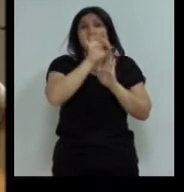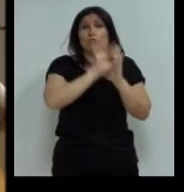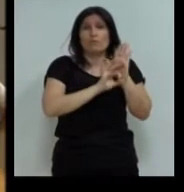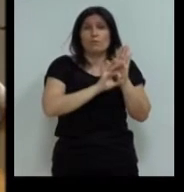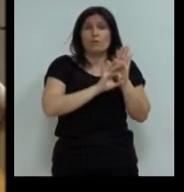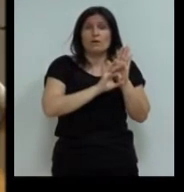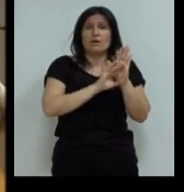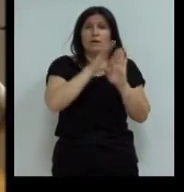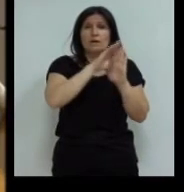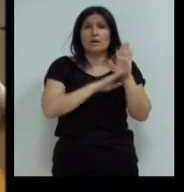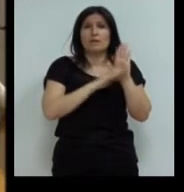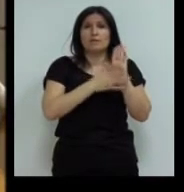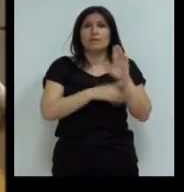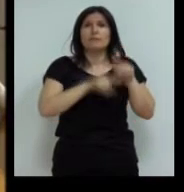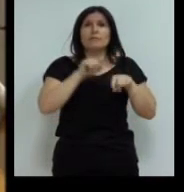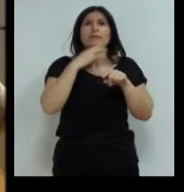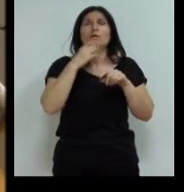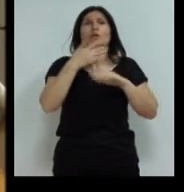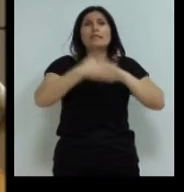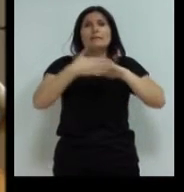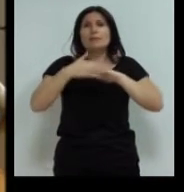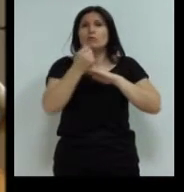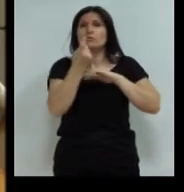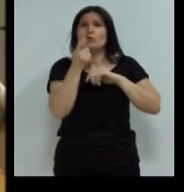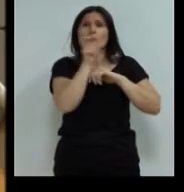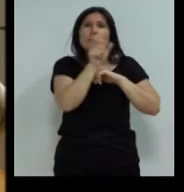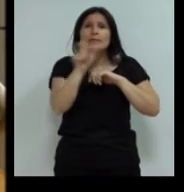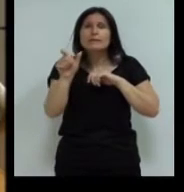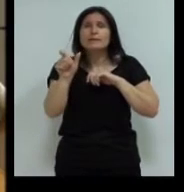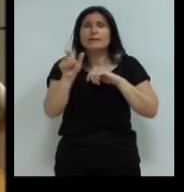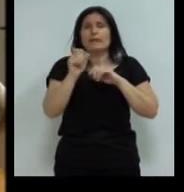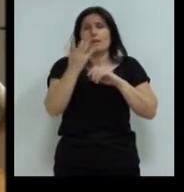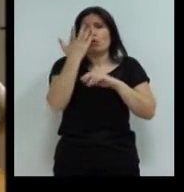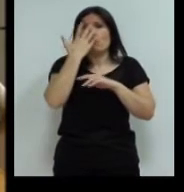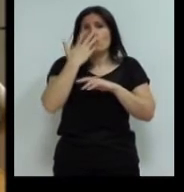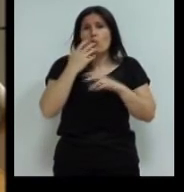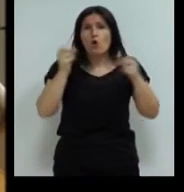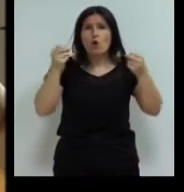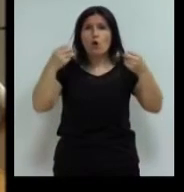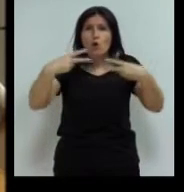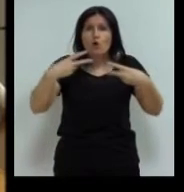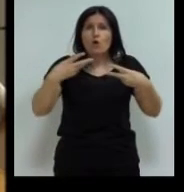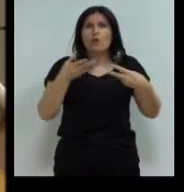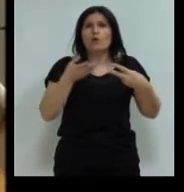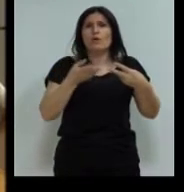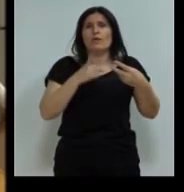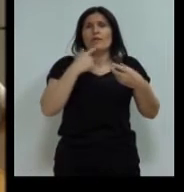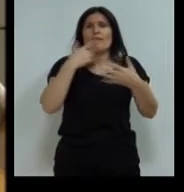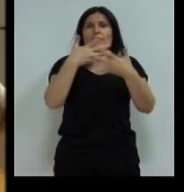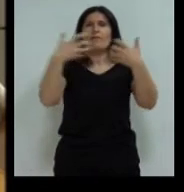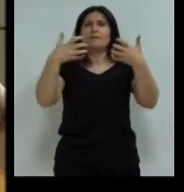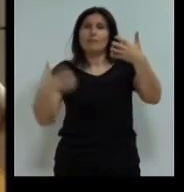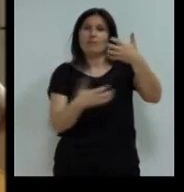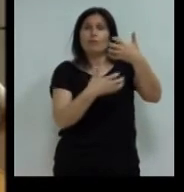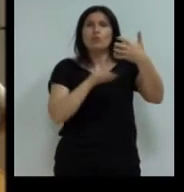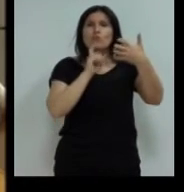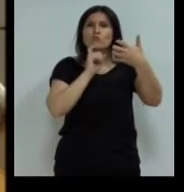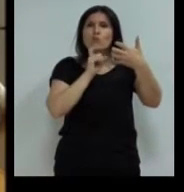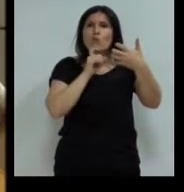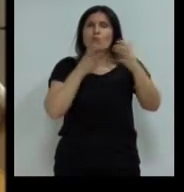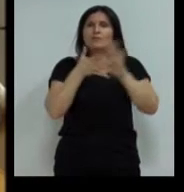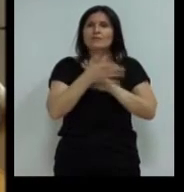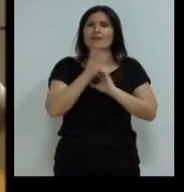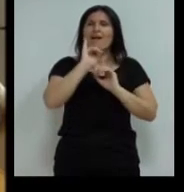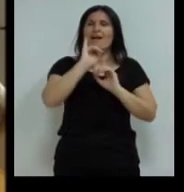pues delimita el número de caracteres en pantalla, el color, delimita cómo se parten las frases, etcétera. Hay una serie de cosas